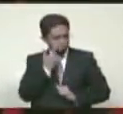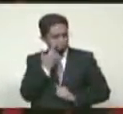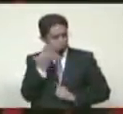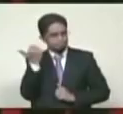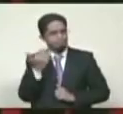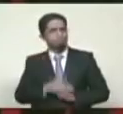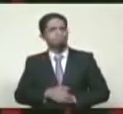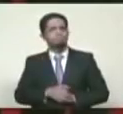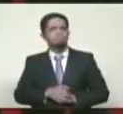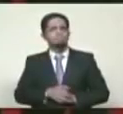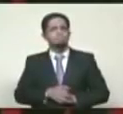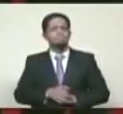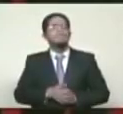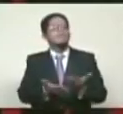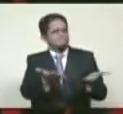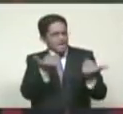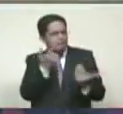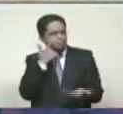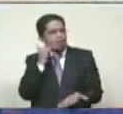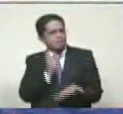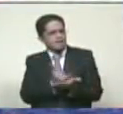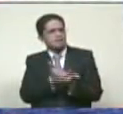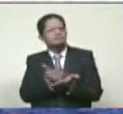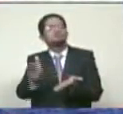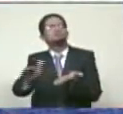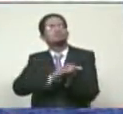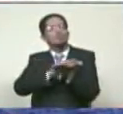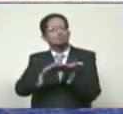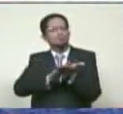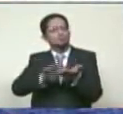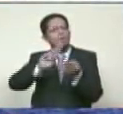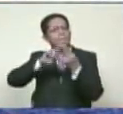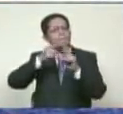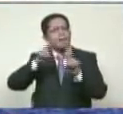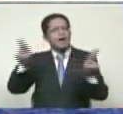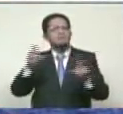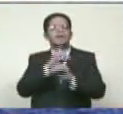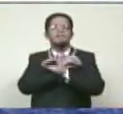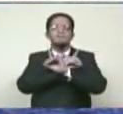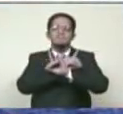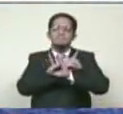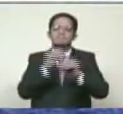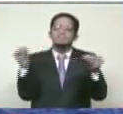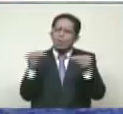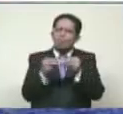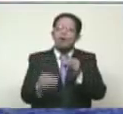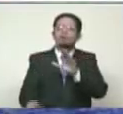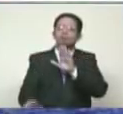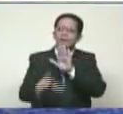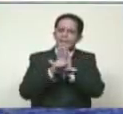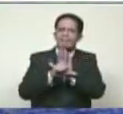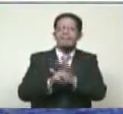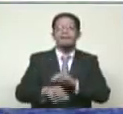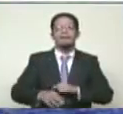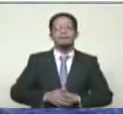¡Vamos para una solución pacífica, electoral, democrática, constitucional!